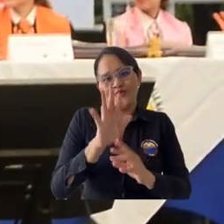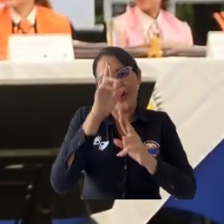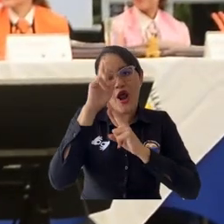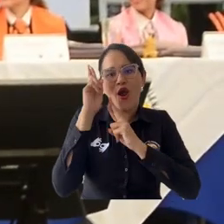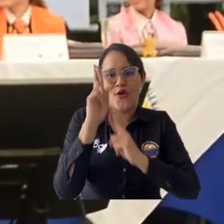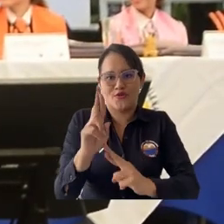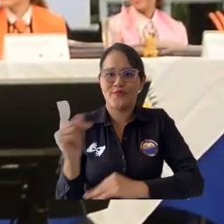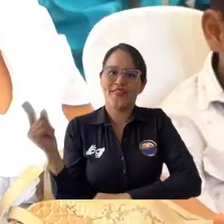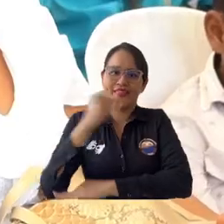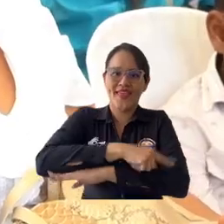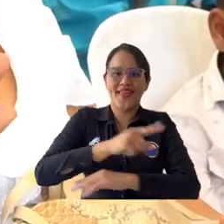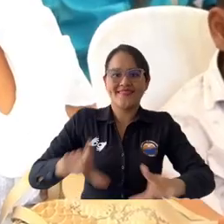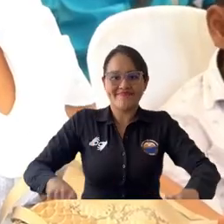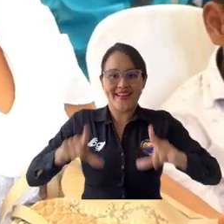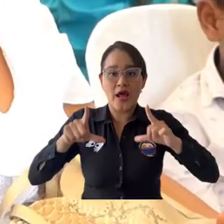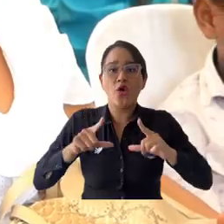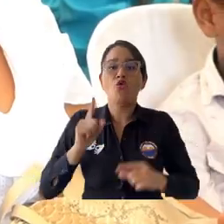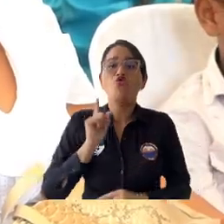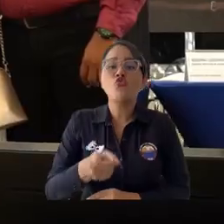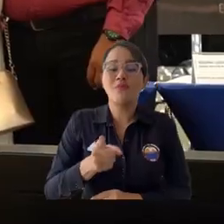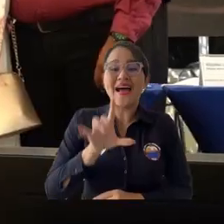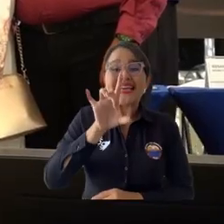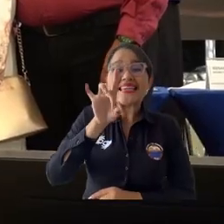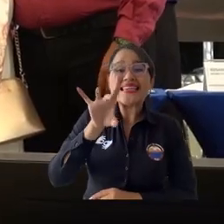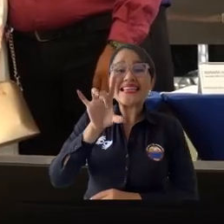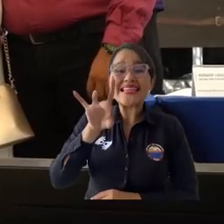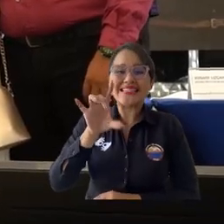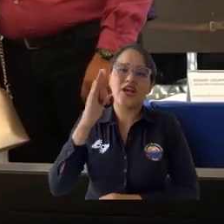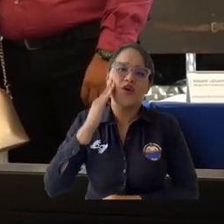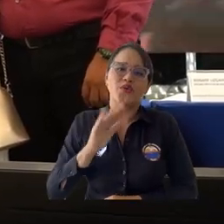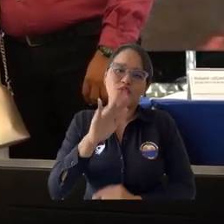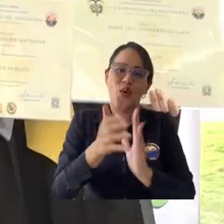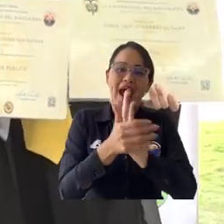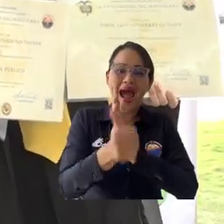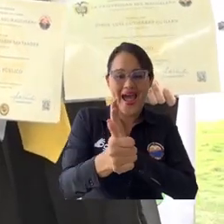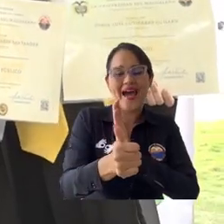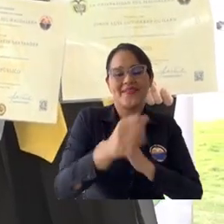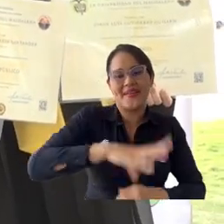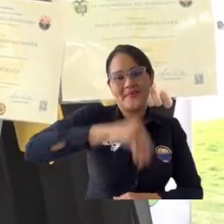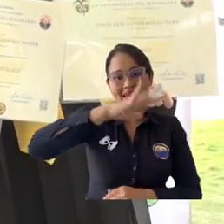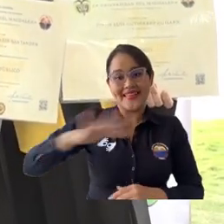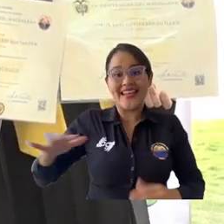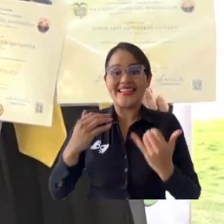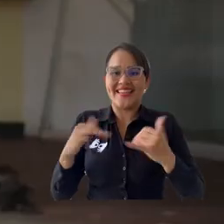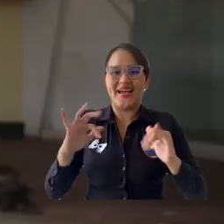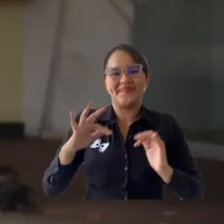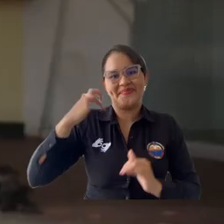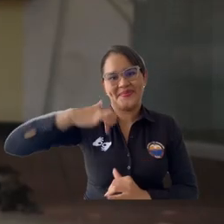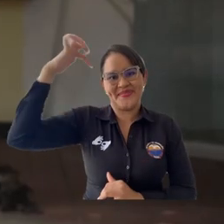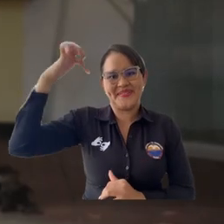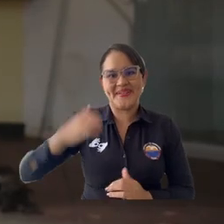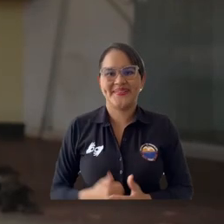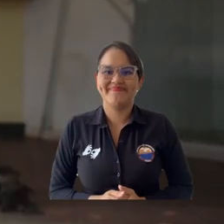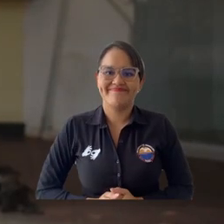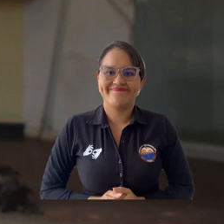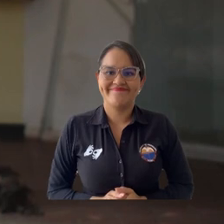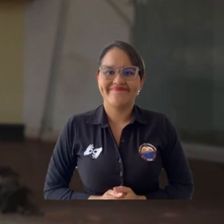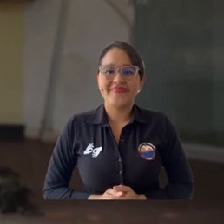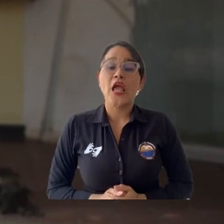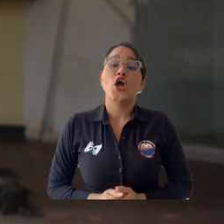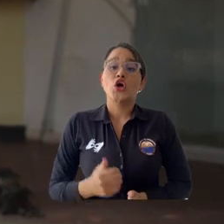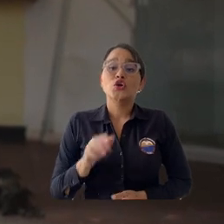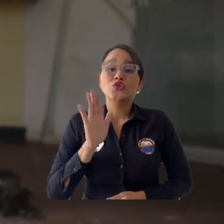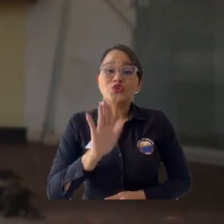de graduación, donde 15 beneficiarios del programa Talento Magdalena se convirtieron en profesionales. Y esa satisfacción